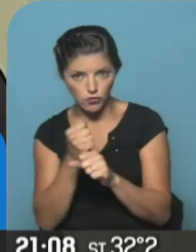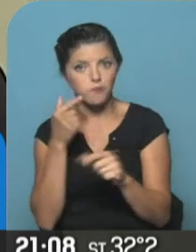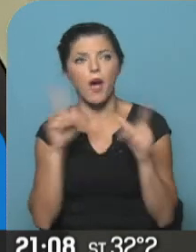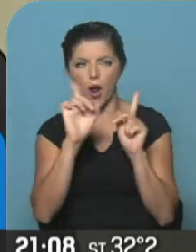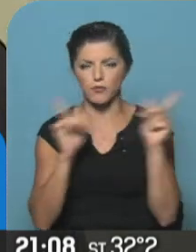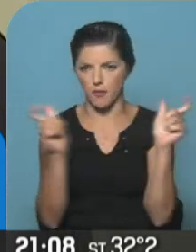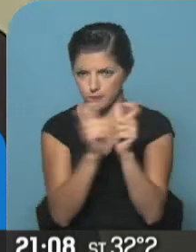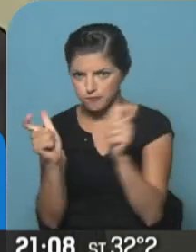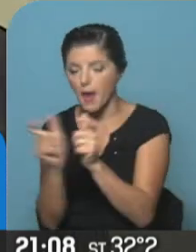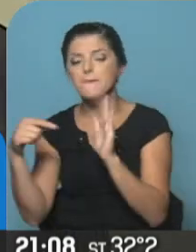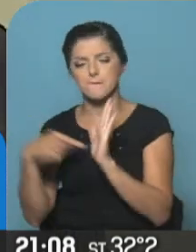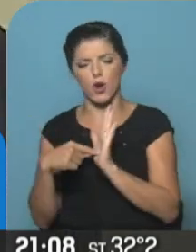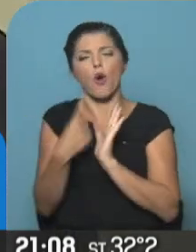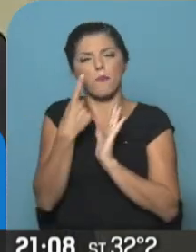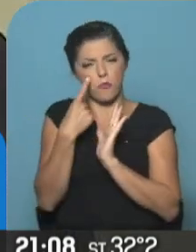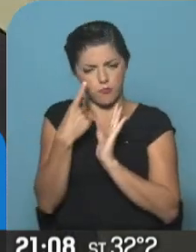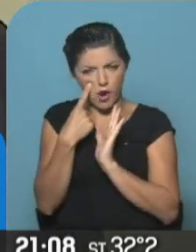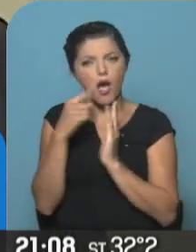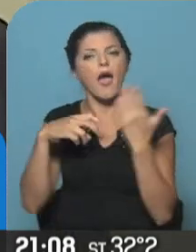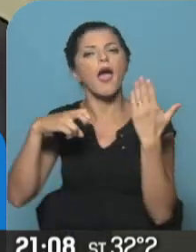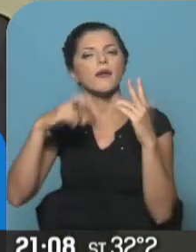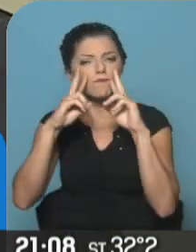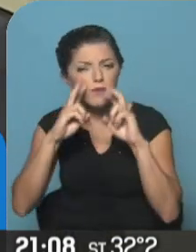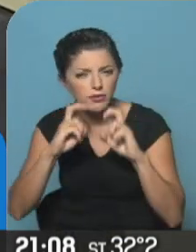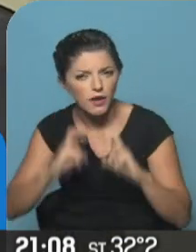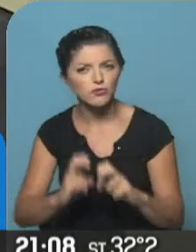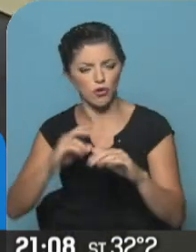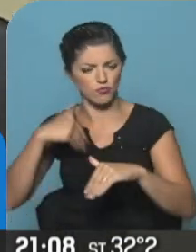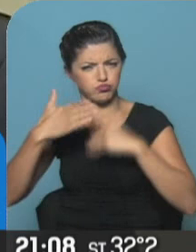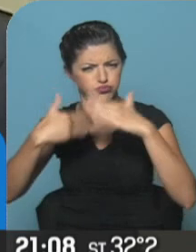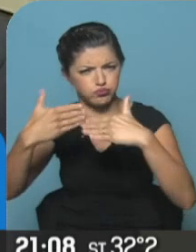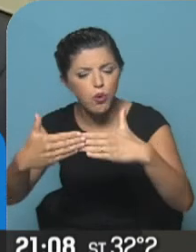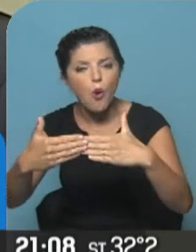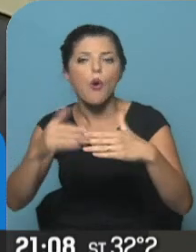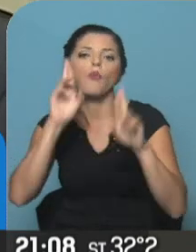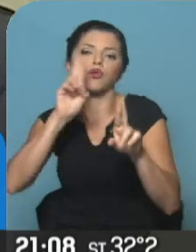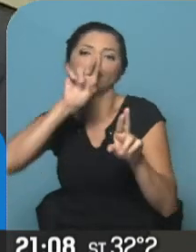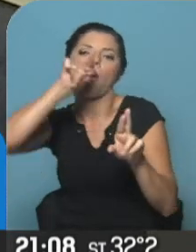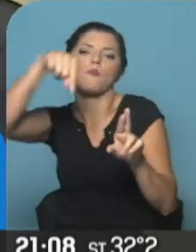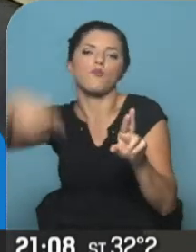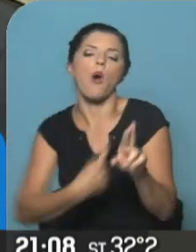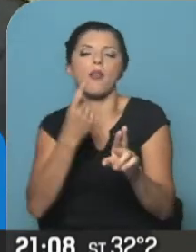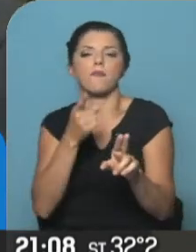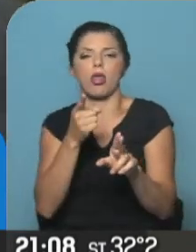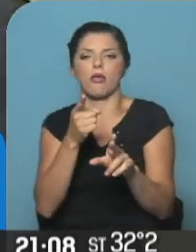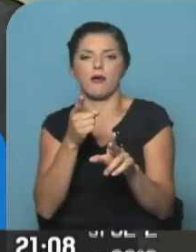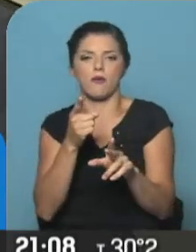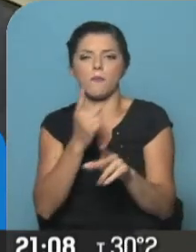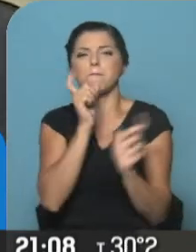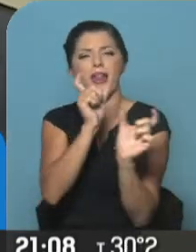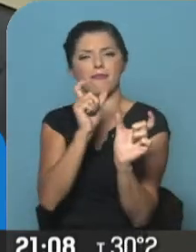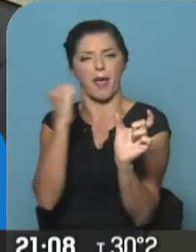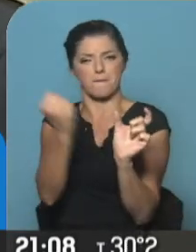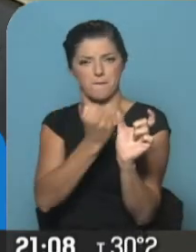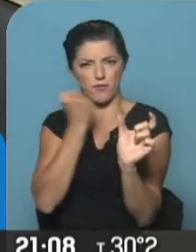la causa está avanzando. Estamos en conocimiento que al fin los argentinos volvemos a recuperar una palabra que era esencial para todos nosotros en